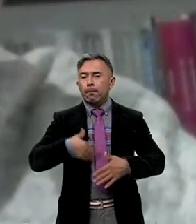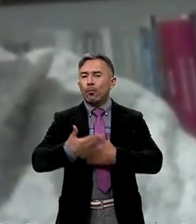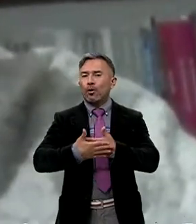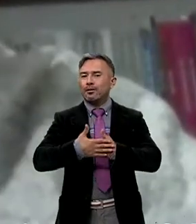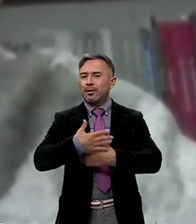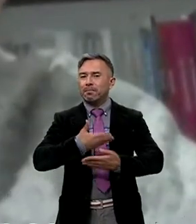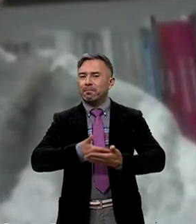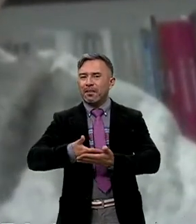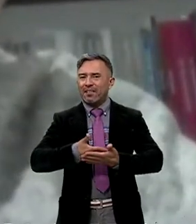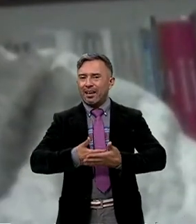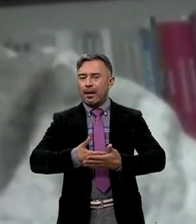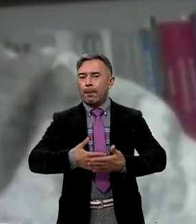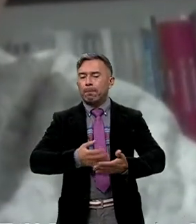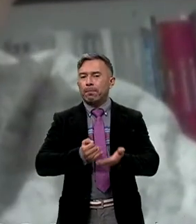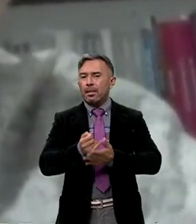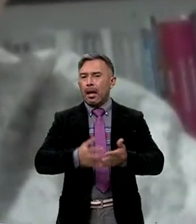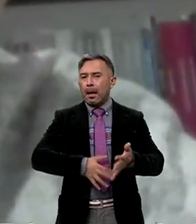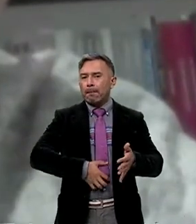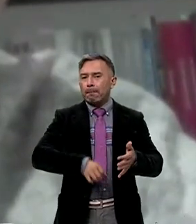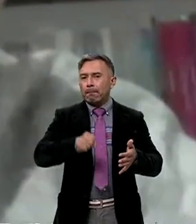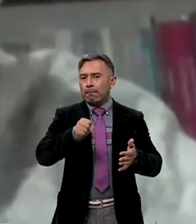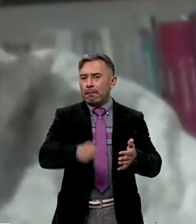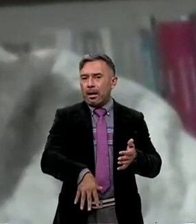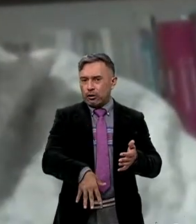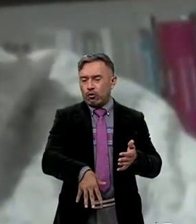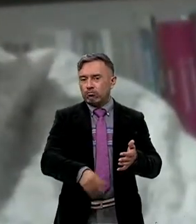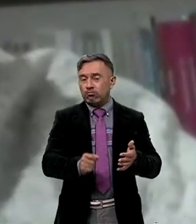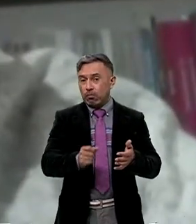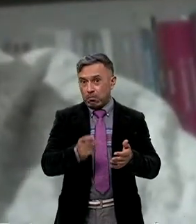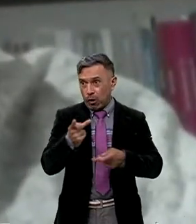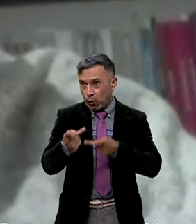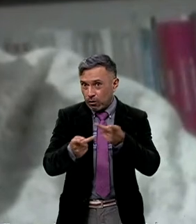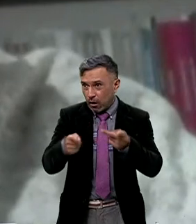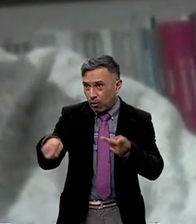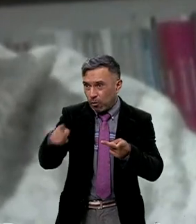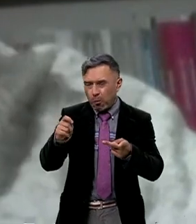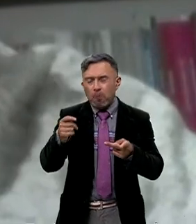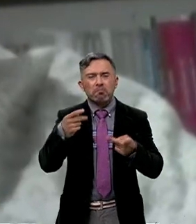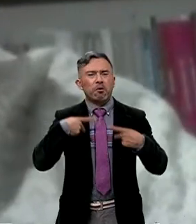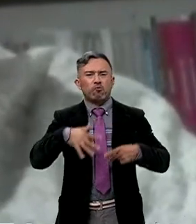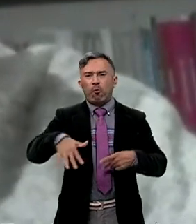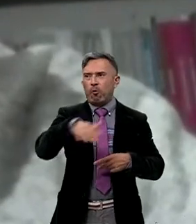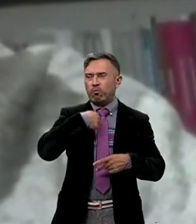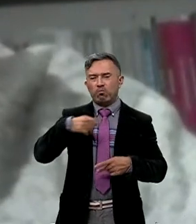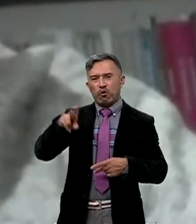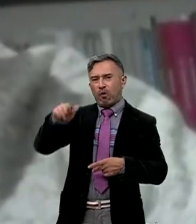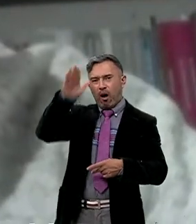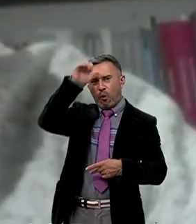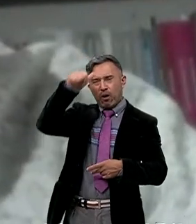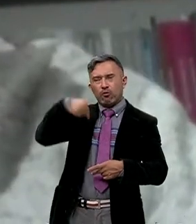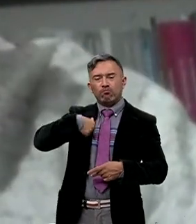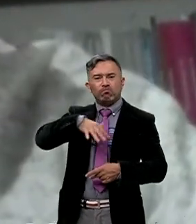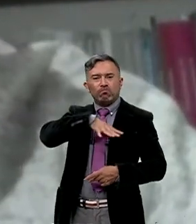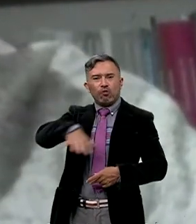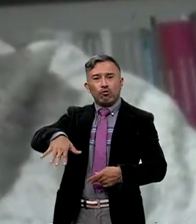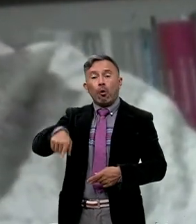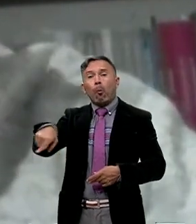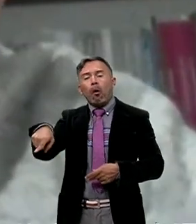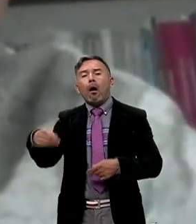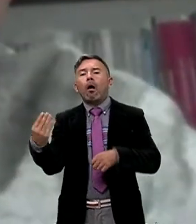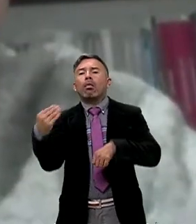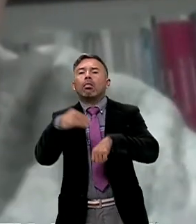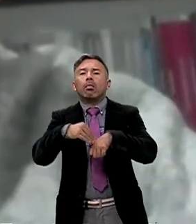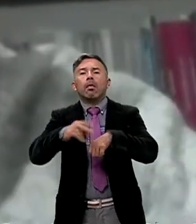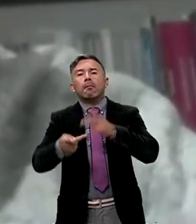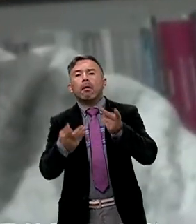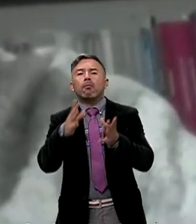nueva cuenta nos vamos a poner en contra de ustedes por más estridentes que quieran ser en sus argumentos